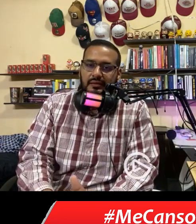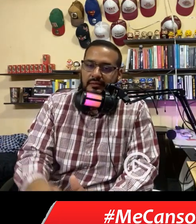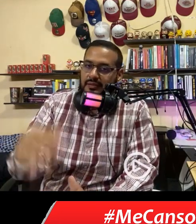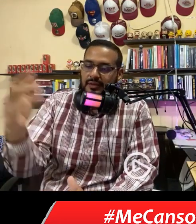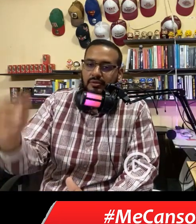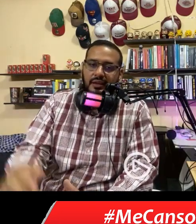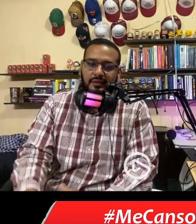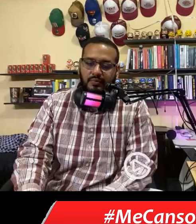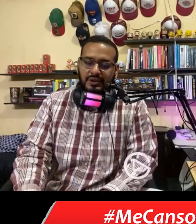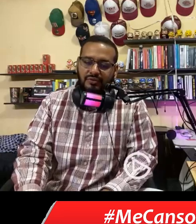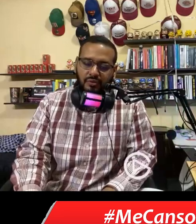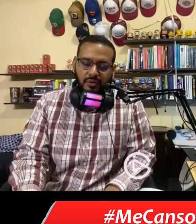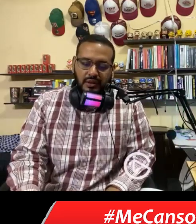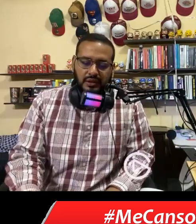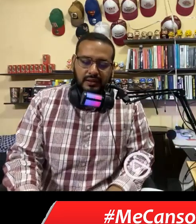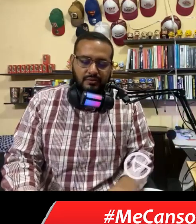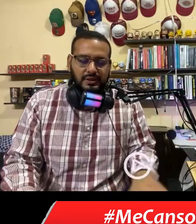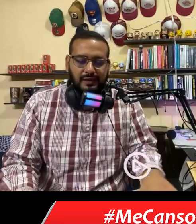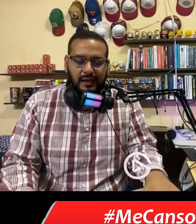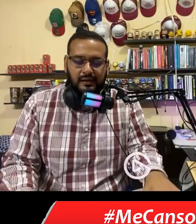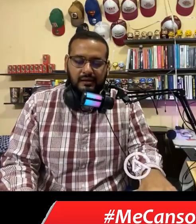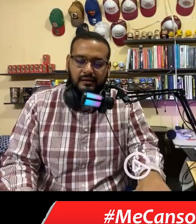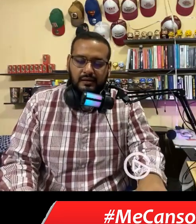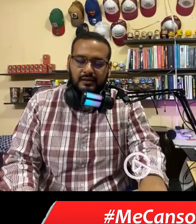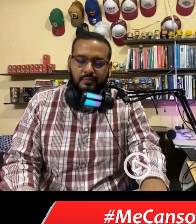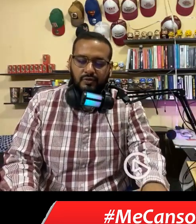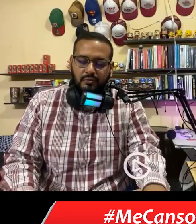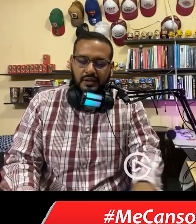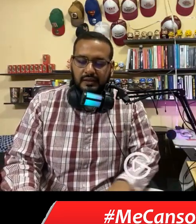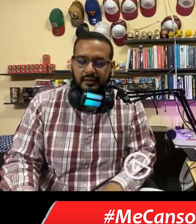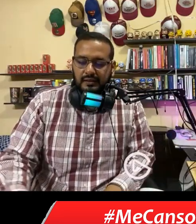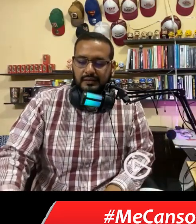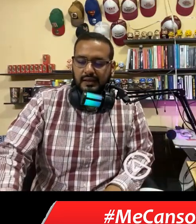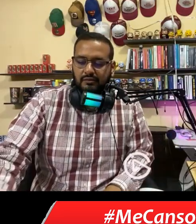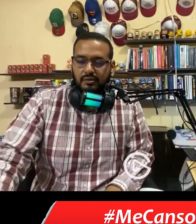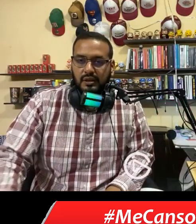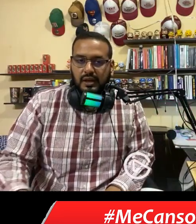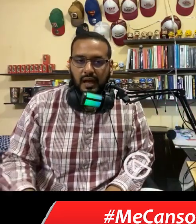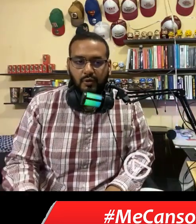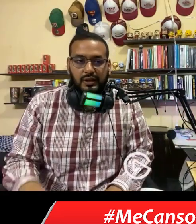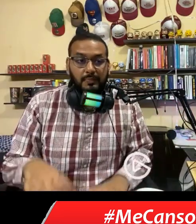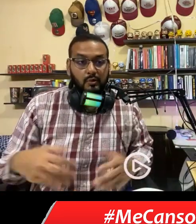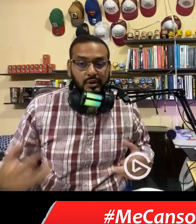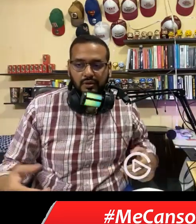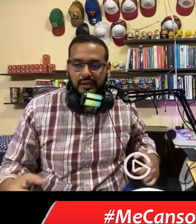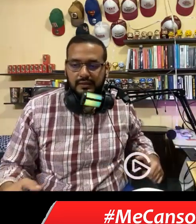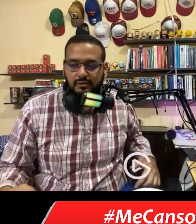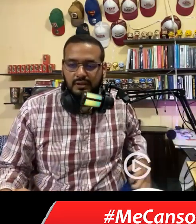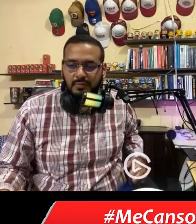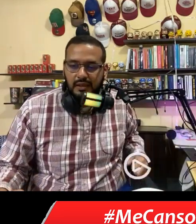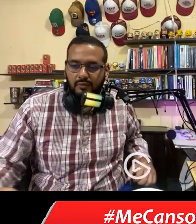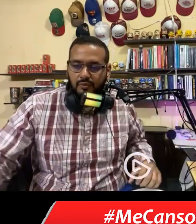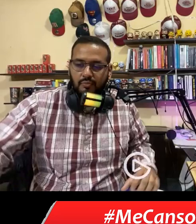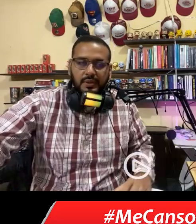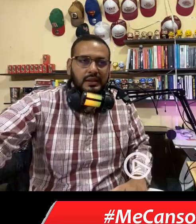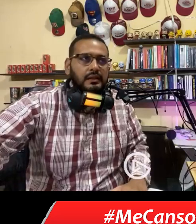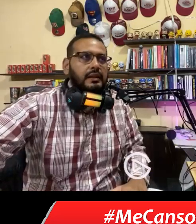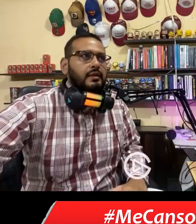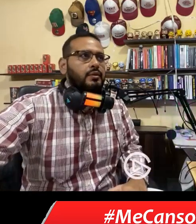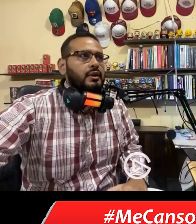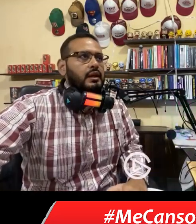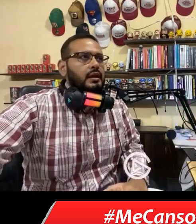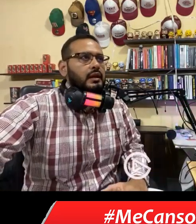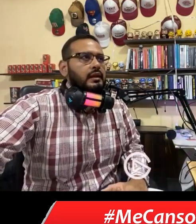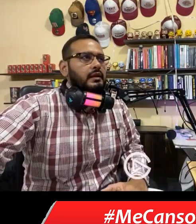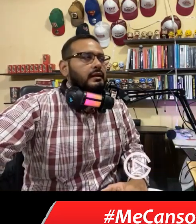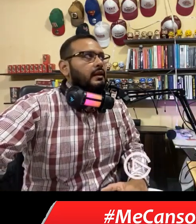tribunales nacionales, pues esto se va a caer a las plurinominales que les quitaron a Morena. Pero bueno, regresando al tema que nos compete el día de